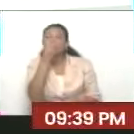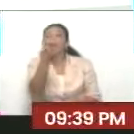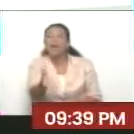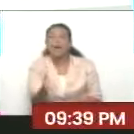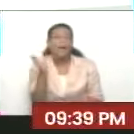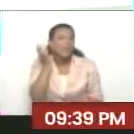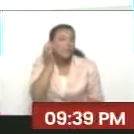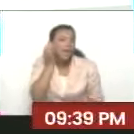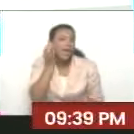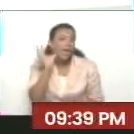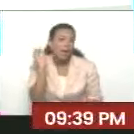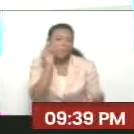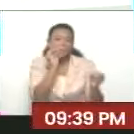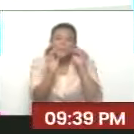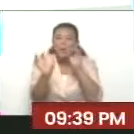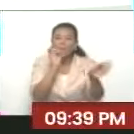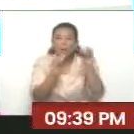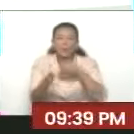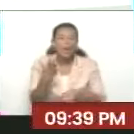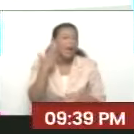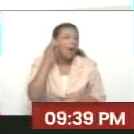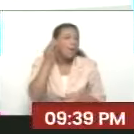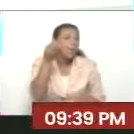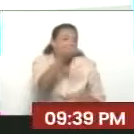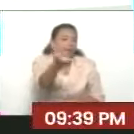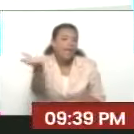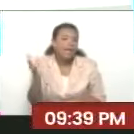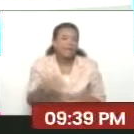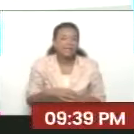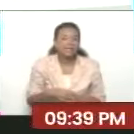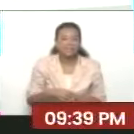Un beso para ustedes, mujeres. ¿Ah?